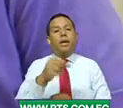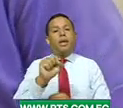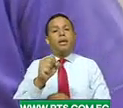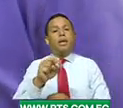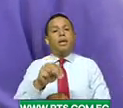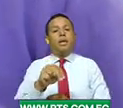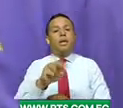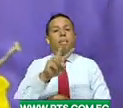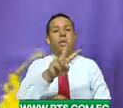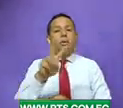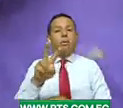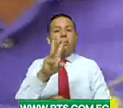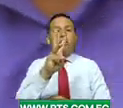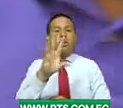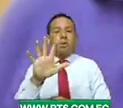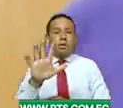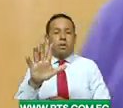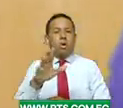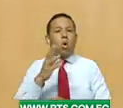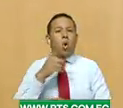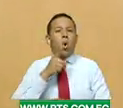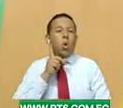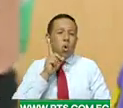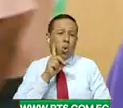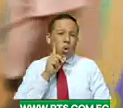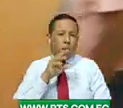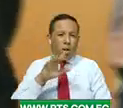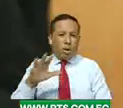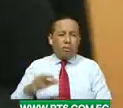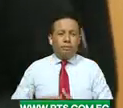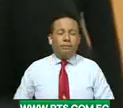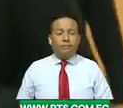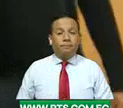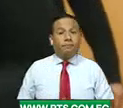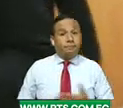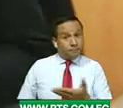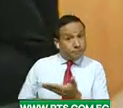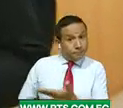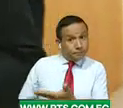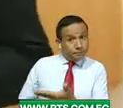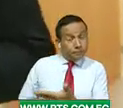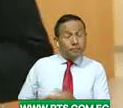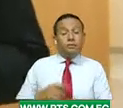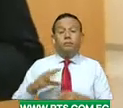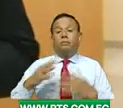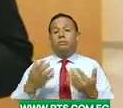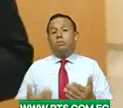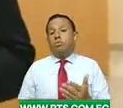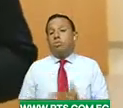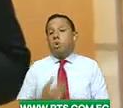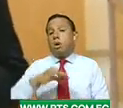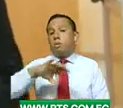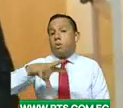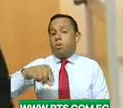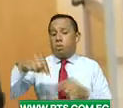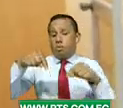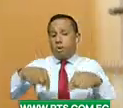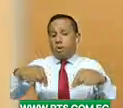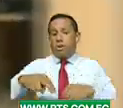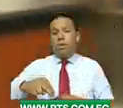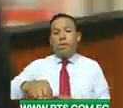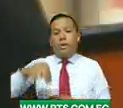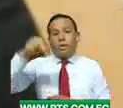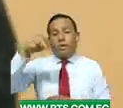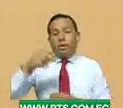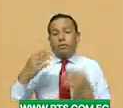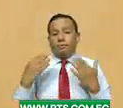GSN-2265, Sahil Plomo. Listo, muchas gracias. Como observan ustedes, un nuevo hecho delictivo que se ha presentado aquí en el norte de Guayaquil. Vamos